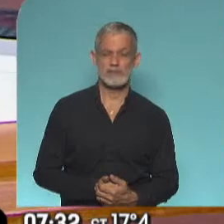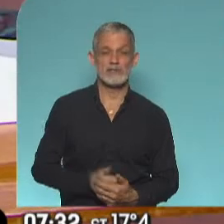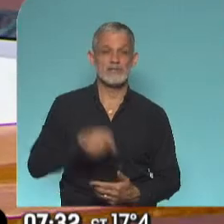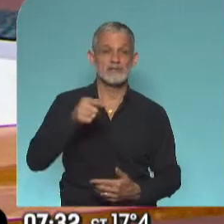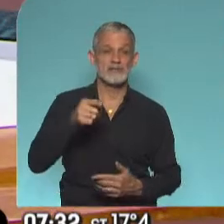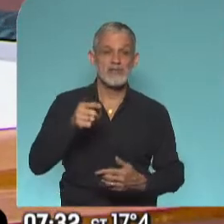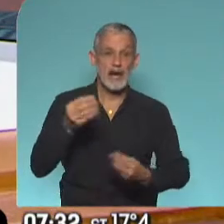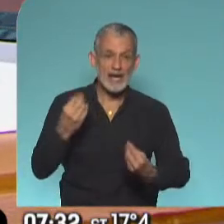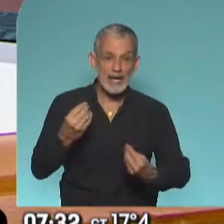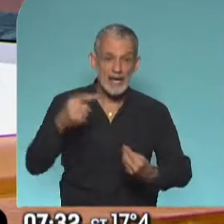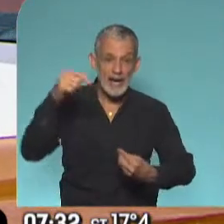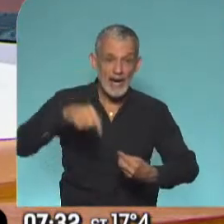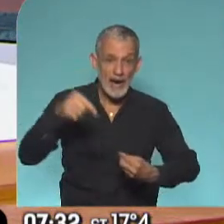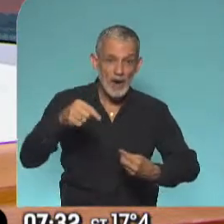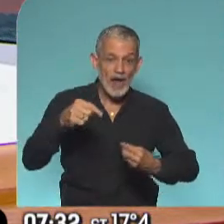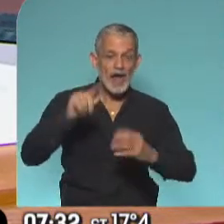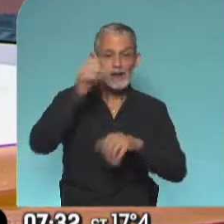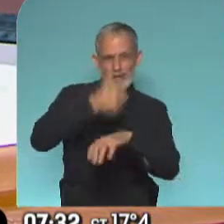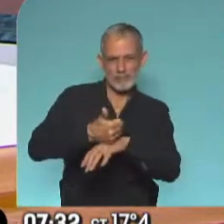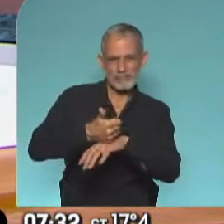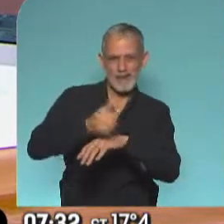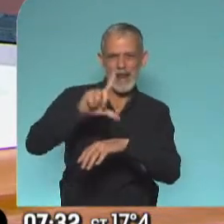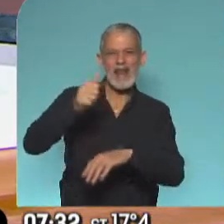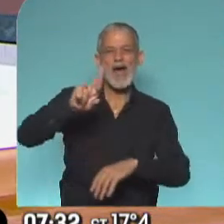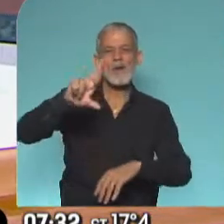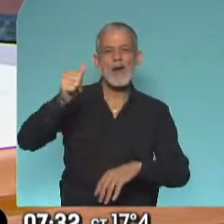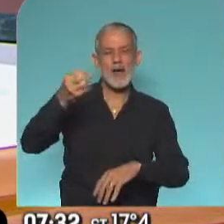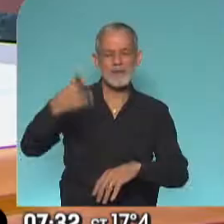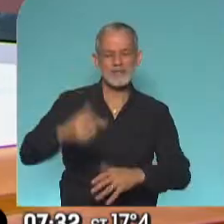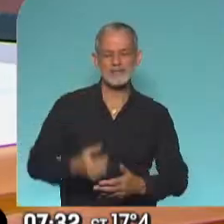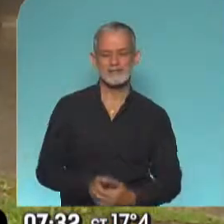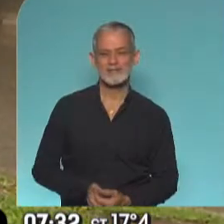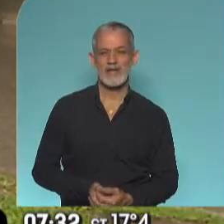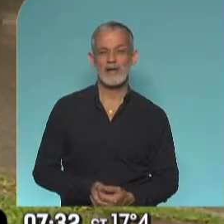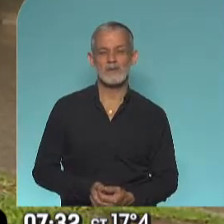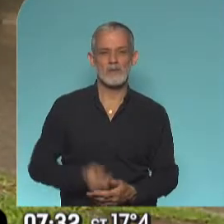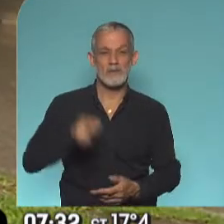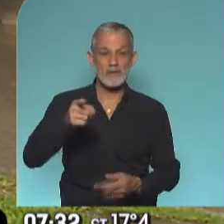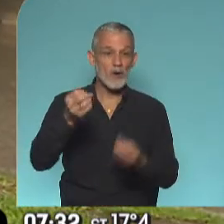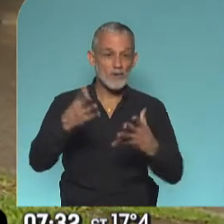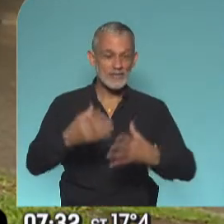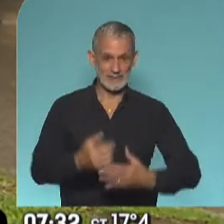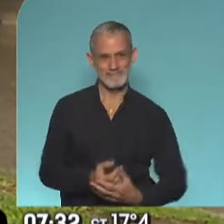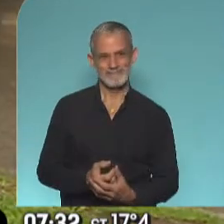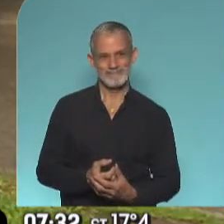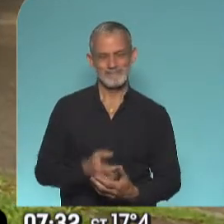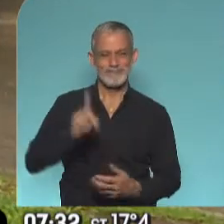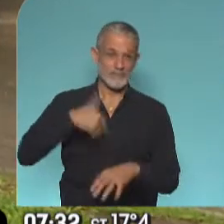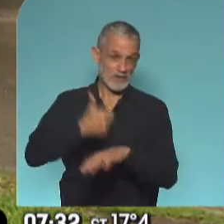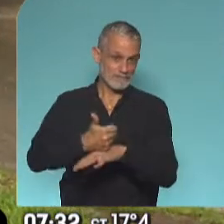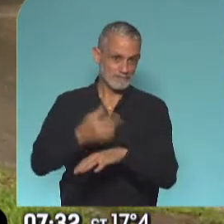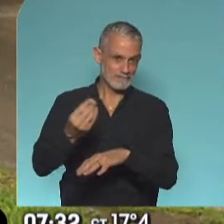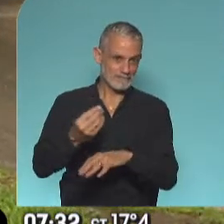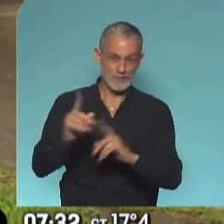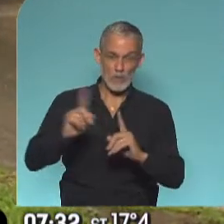¿Vamos al móvil, Silvia? Claro que sí, con Laurita Mayoki. Laura, ¿qué tal? Buen viernes. ¿Cómo les va, Silvia? Pablo, aquí estamos, con una de